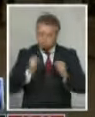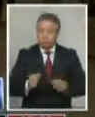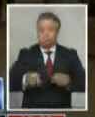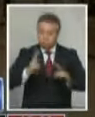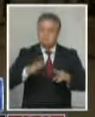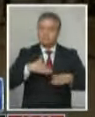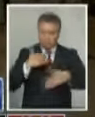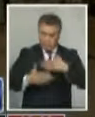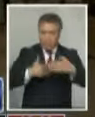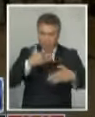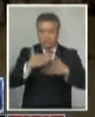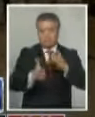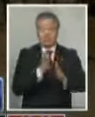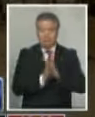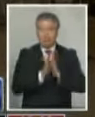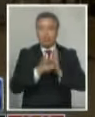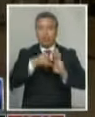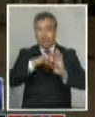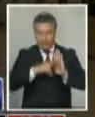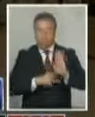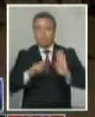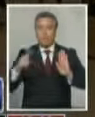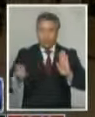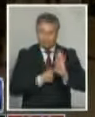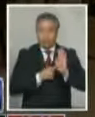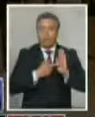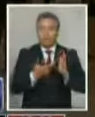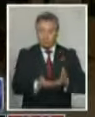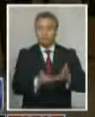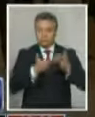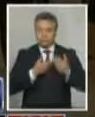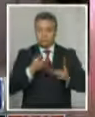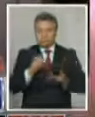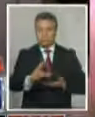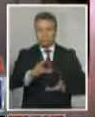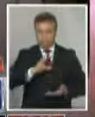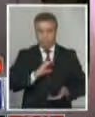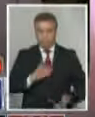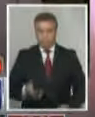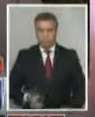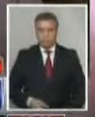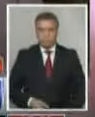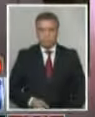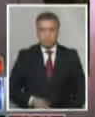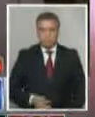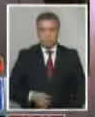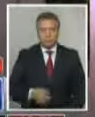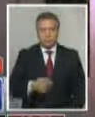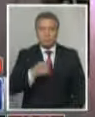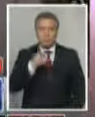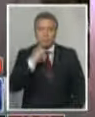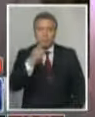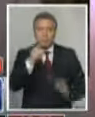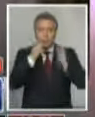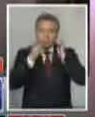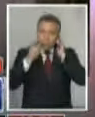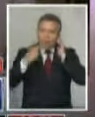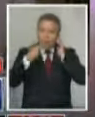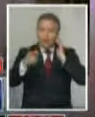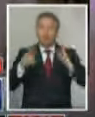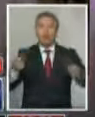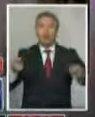la concreción de una reforma tributaria que nos va a generar los recursos necesarios, ministro, para financiar una reforma educacional. ¿Cuán negativo podría ser que se llegara a comisión